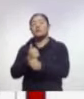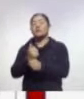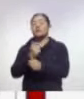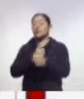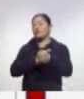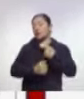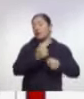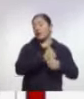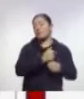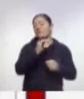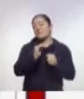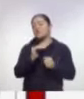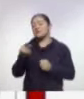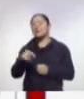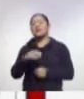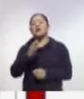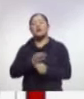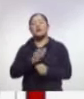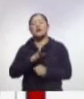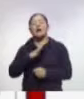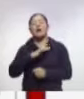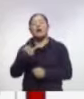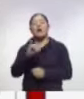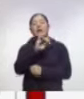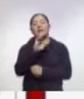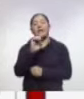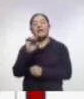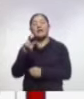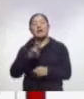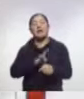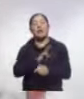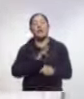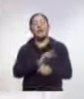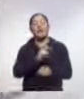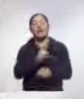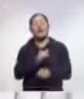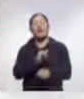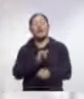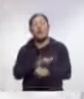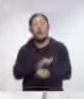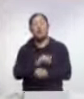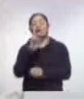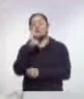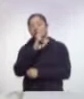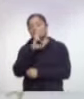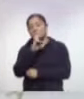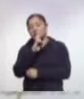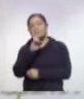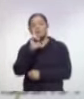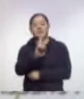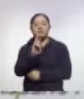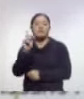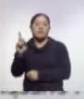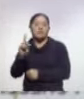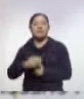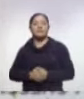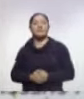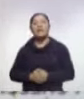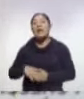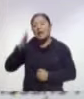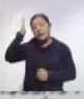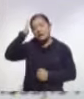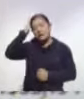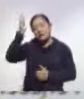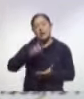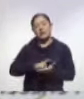por encima de países como Liberia, República Dominicana, Paraguay y Rusia. La titular de la Comisión Nacional de